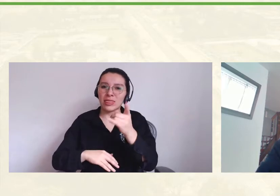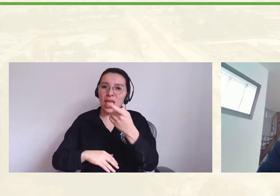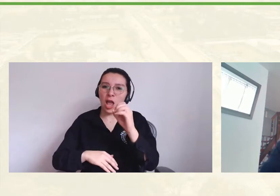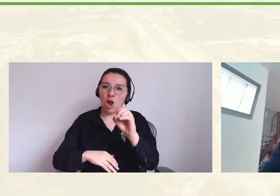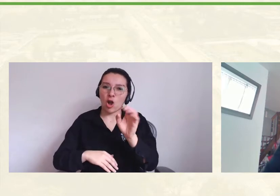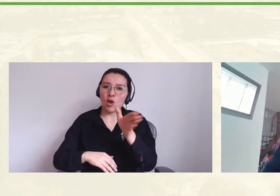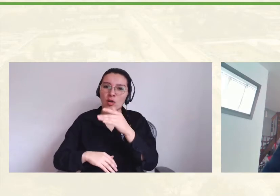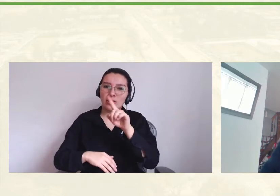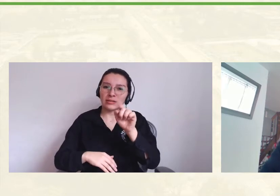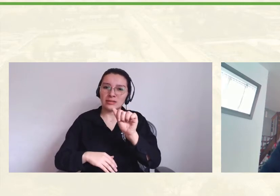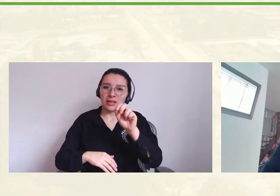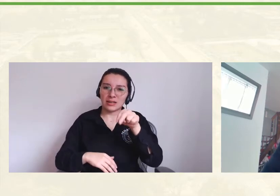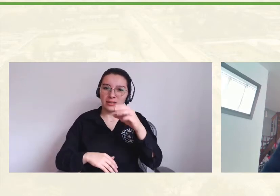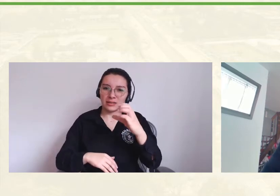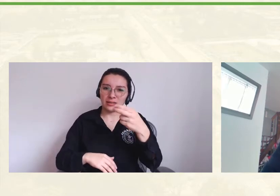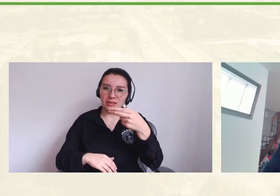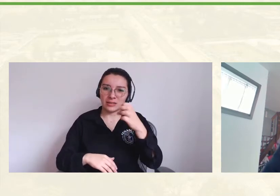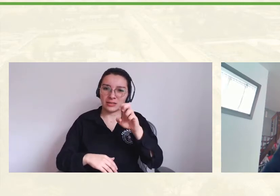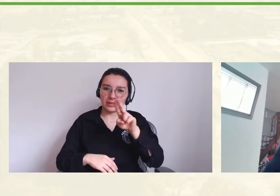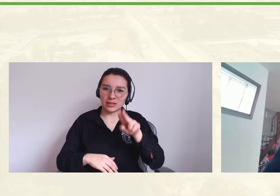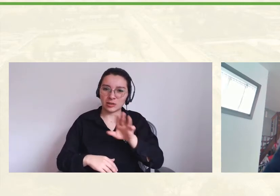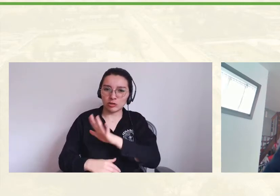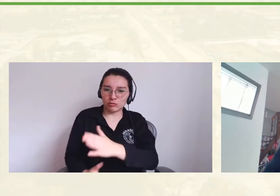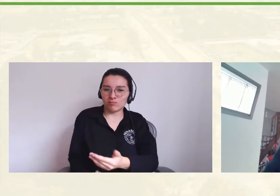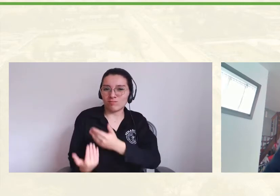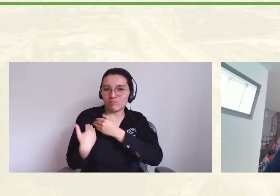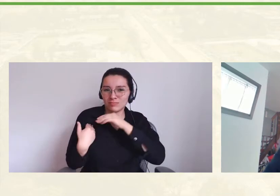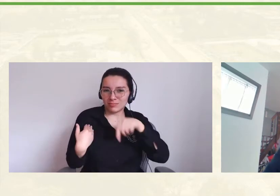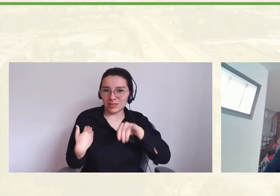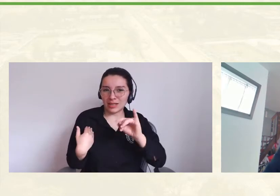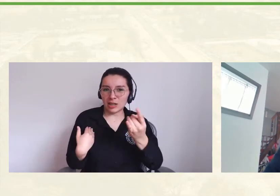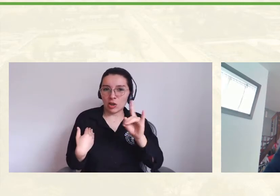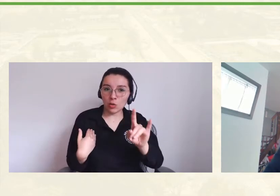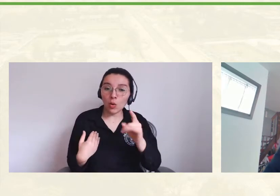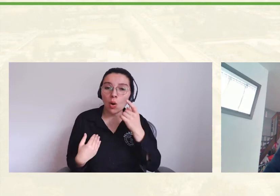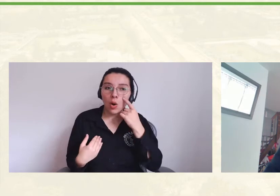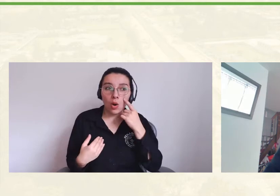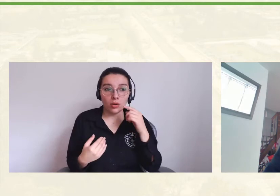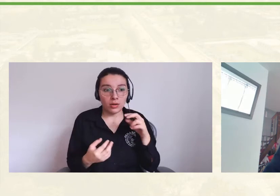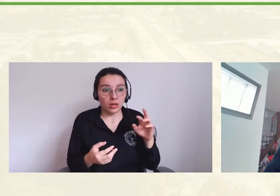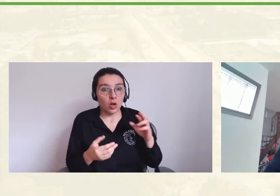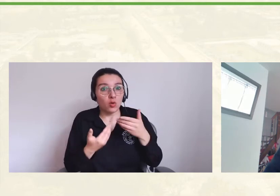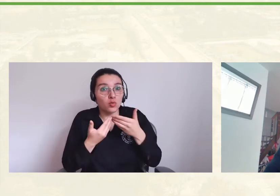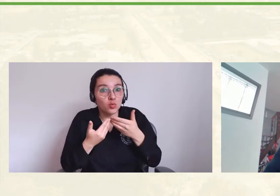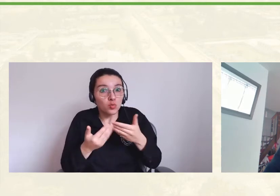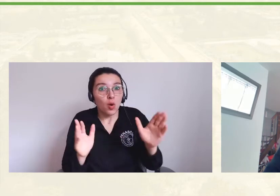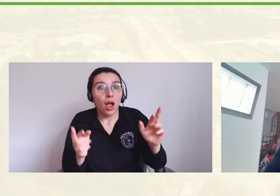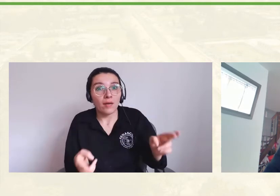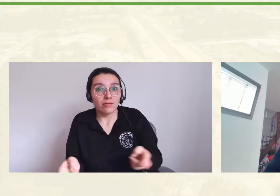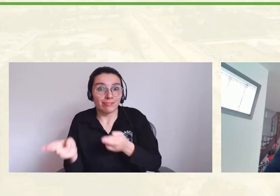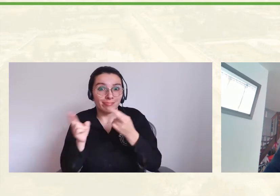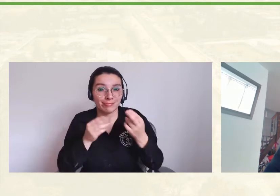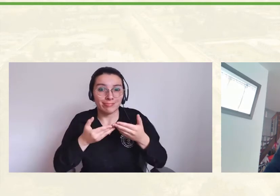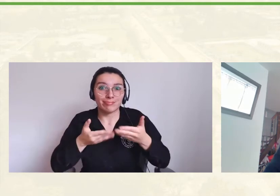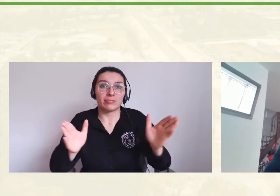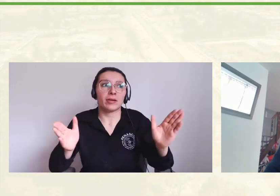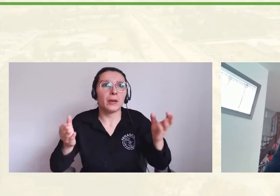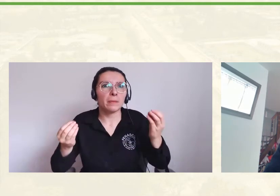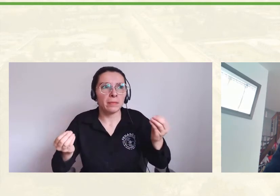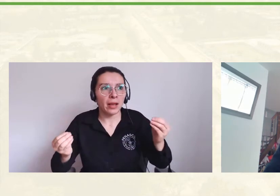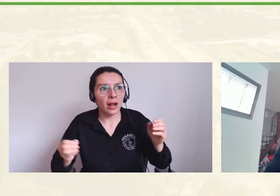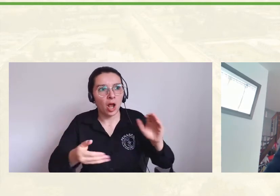construir no solo la activación del instrumento, como lo comentaba el doctor Hernando, sino también ponerle a la disposición de la comunidad